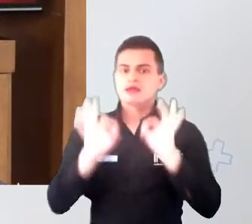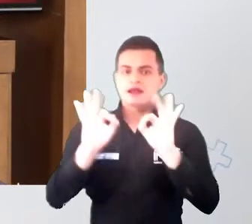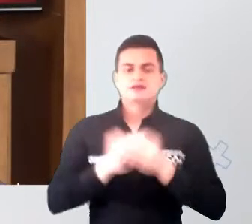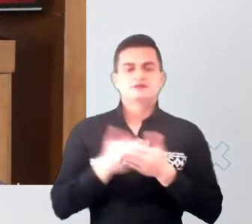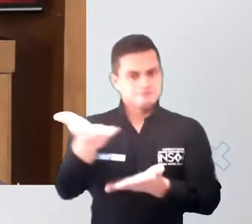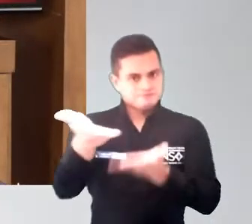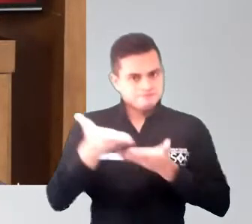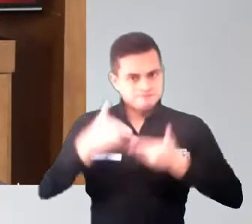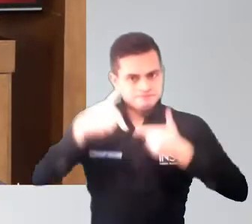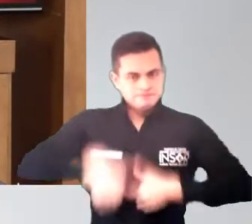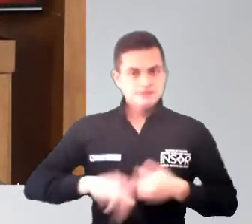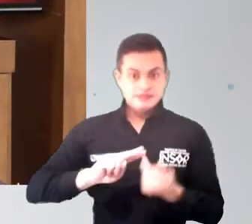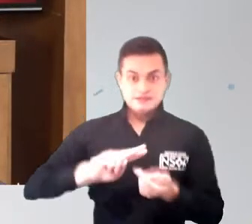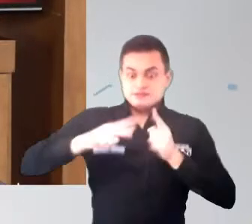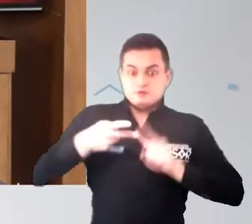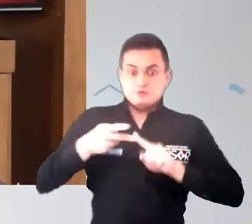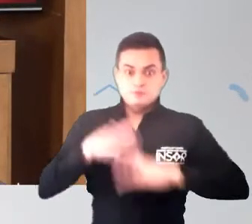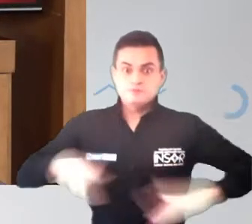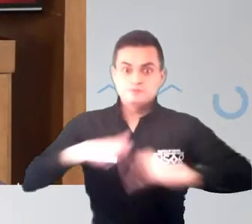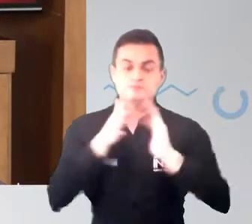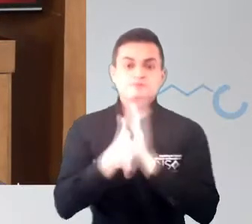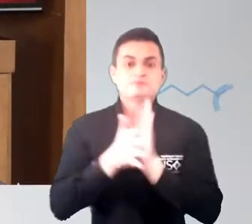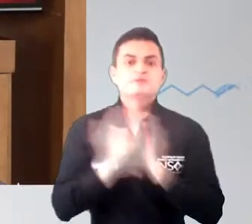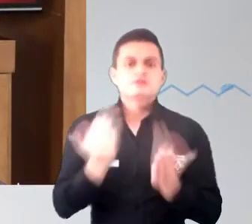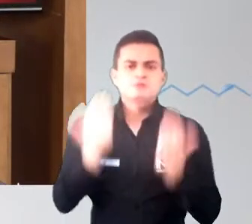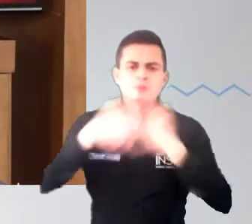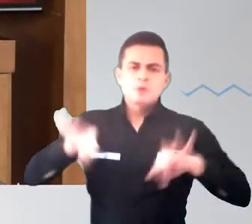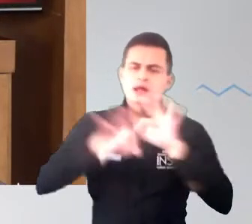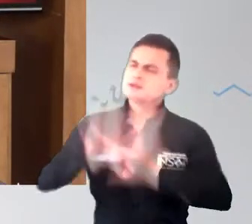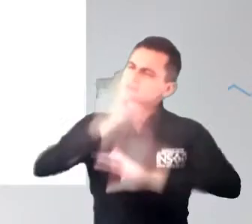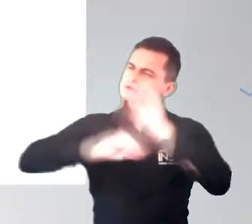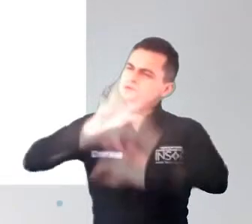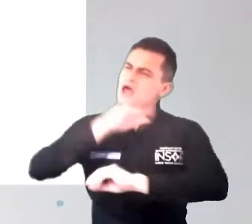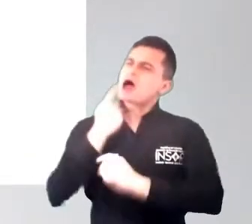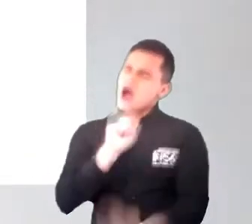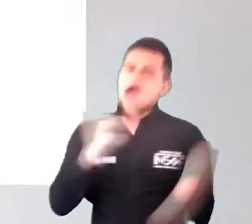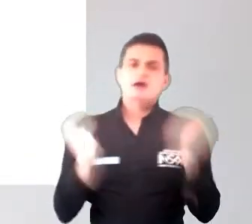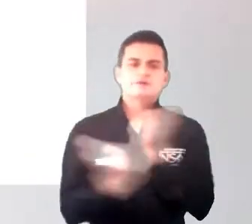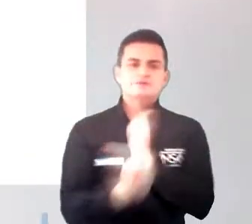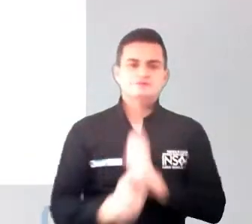segundo ciclo y sobre todo que nos genere y nos inspire muchas transformaciones en nuestro sector.